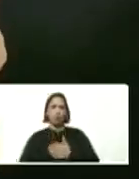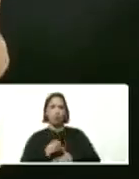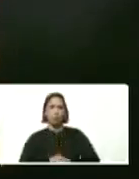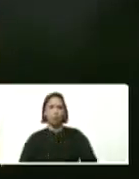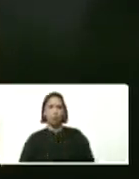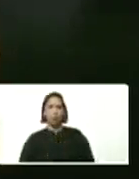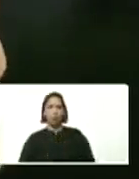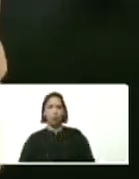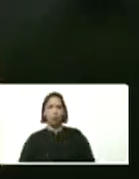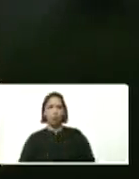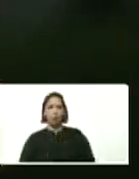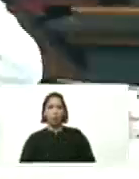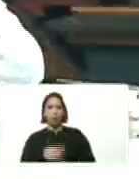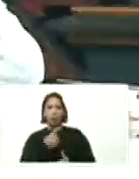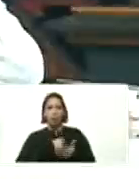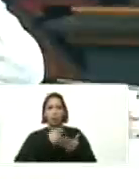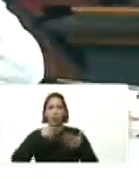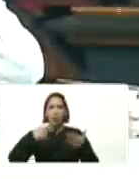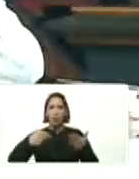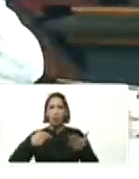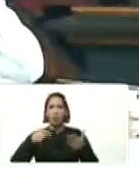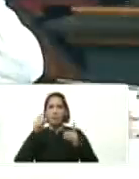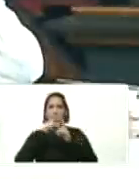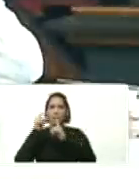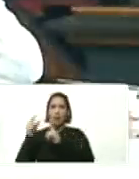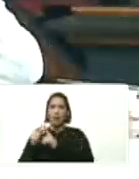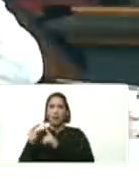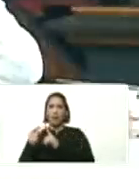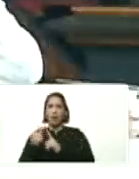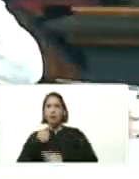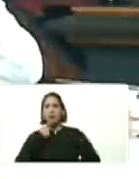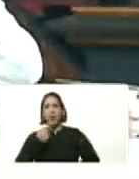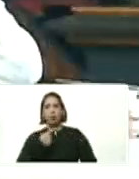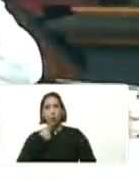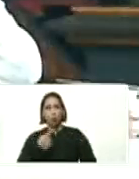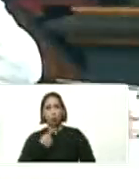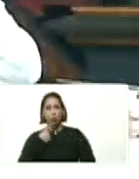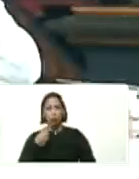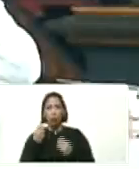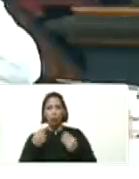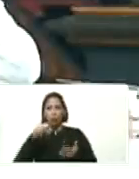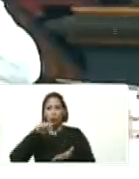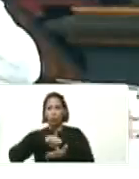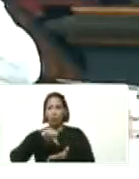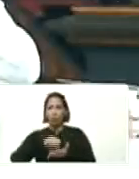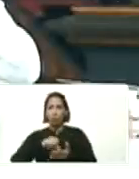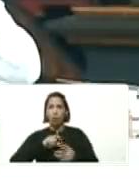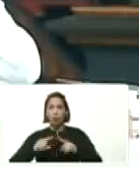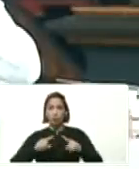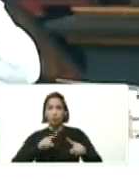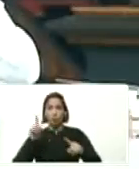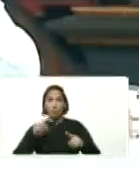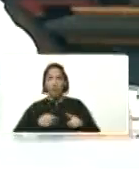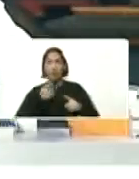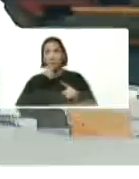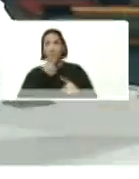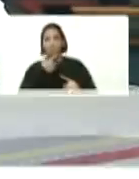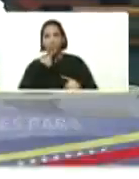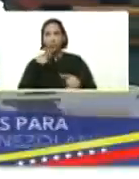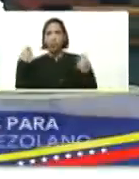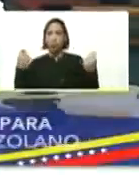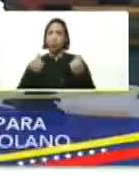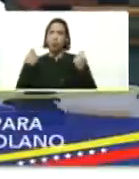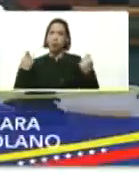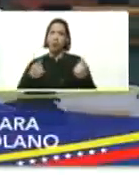letra, con la palabra, con el discurso, con la acción, como centro de esta hermosa